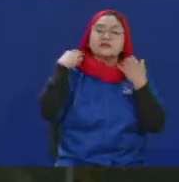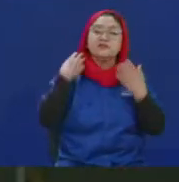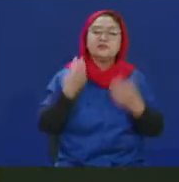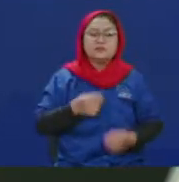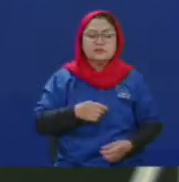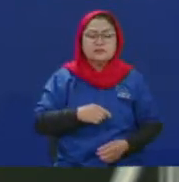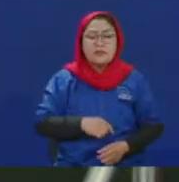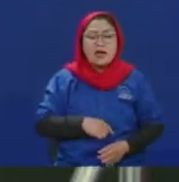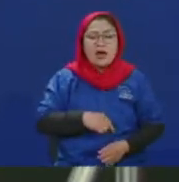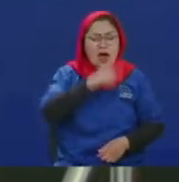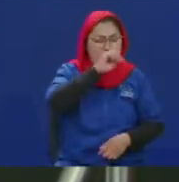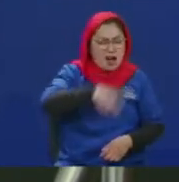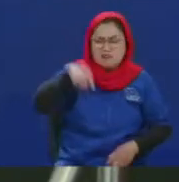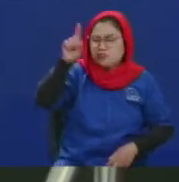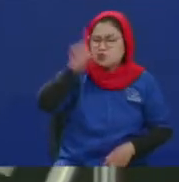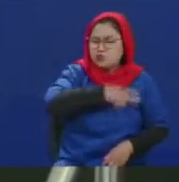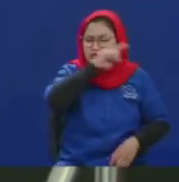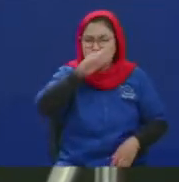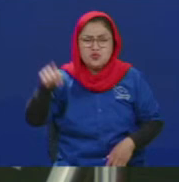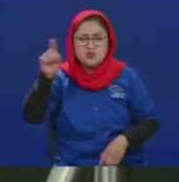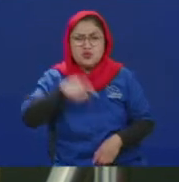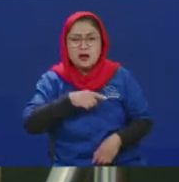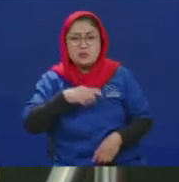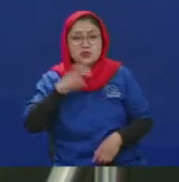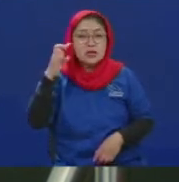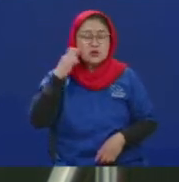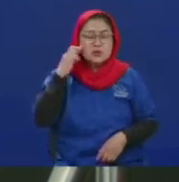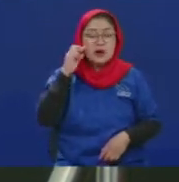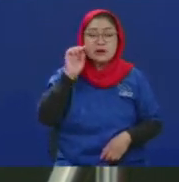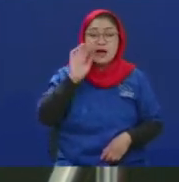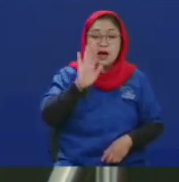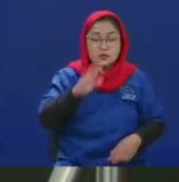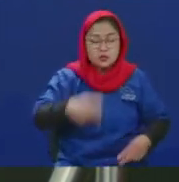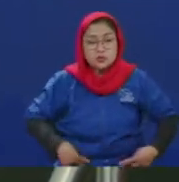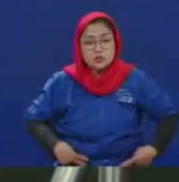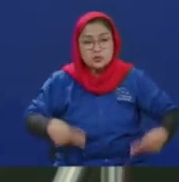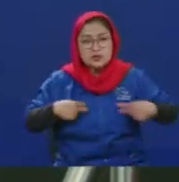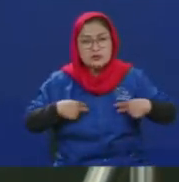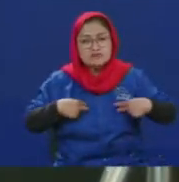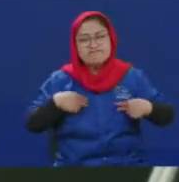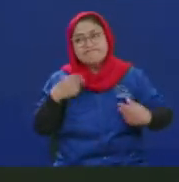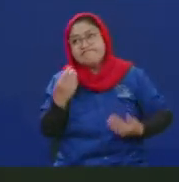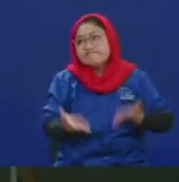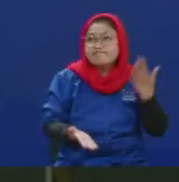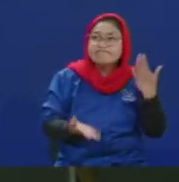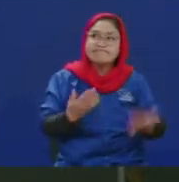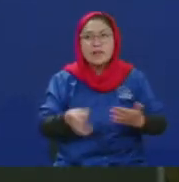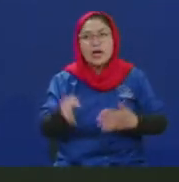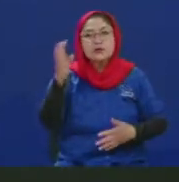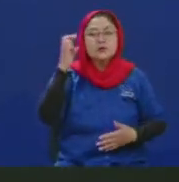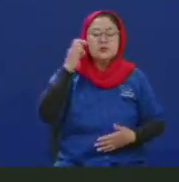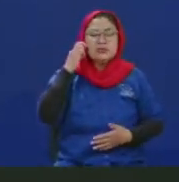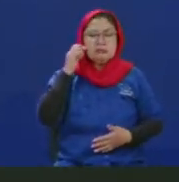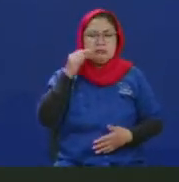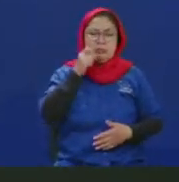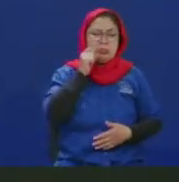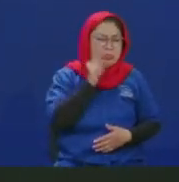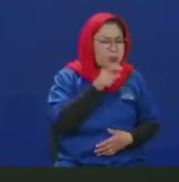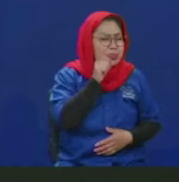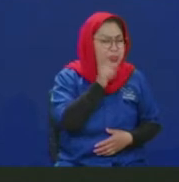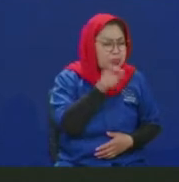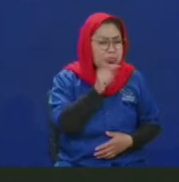anulamos toda maldición que tus padres hayan hecho a tu vida. Quizá tus padres te maldijeron sin querer. Quizá